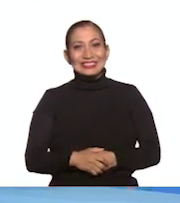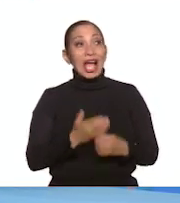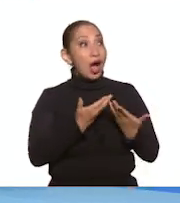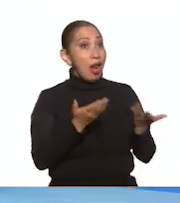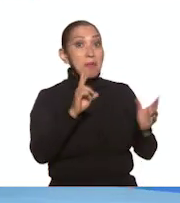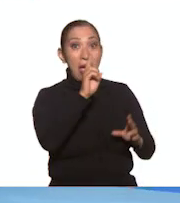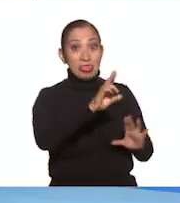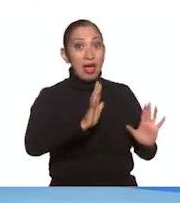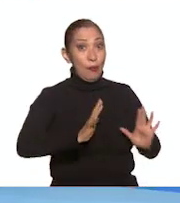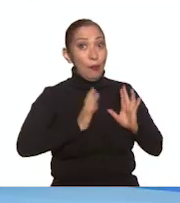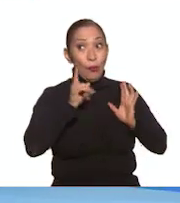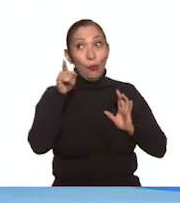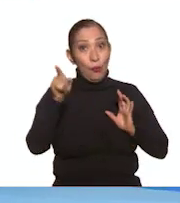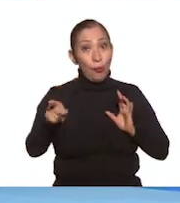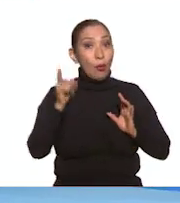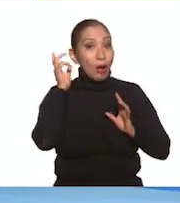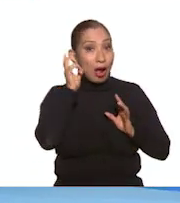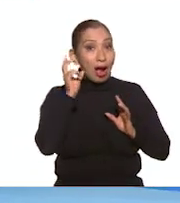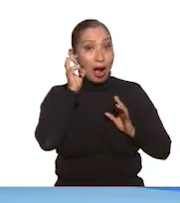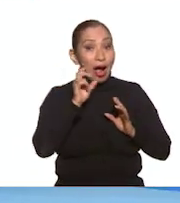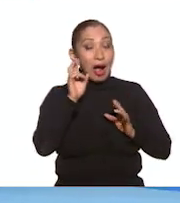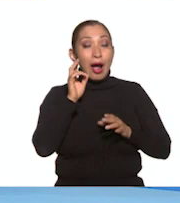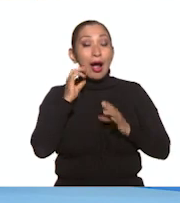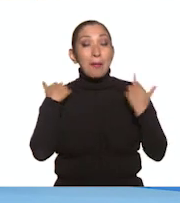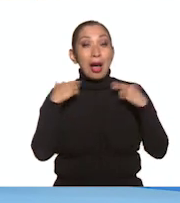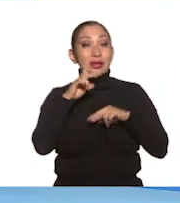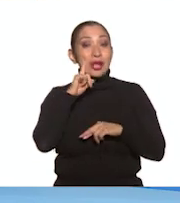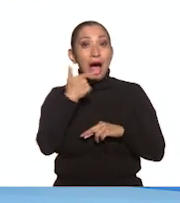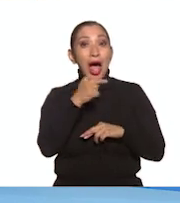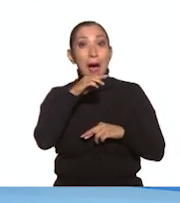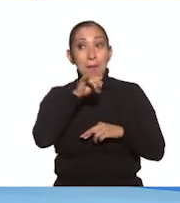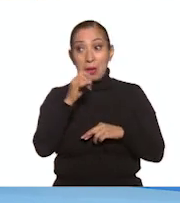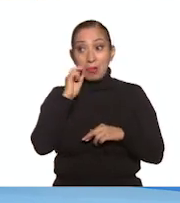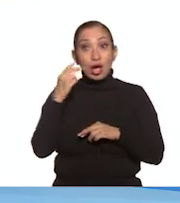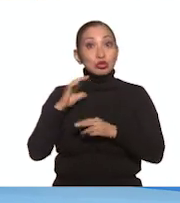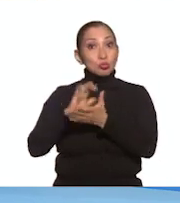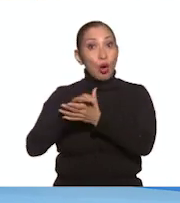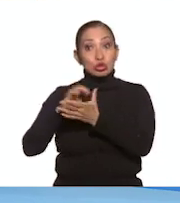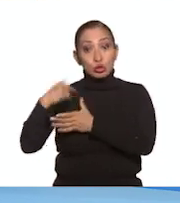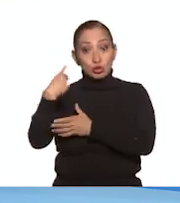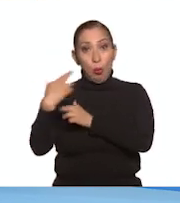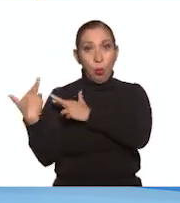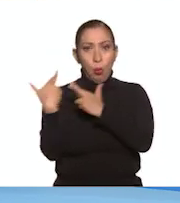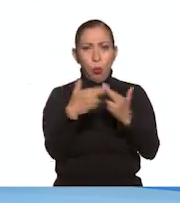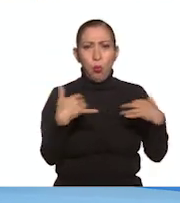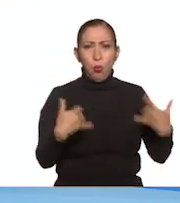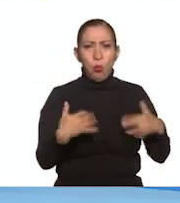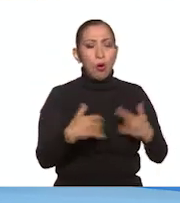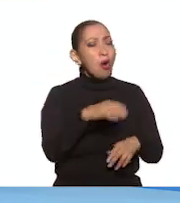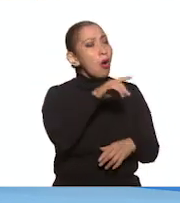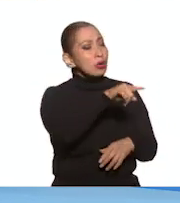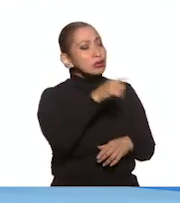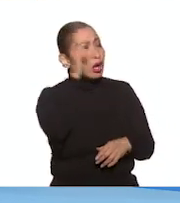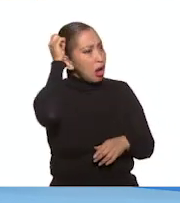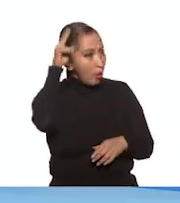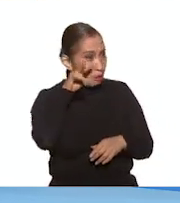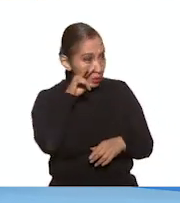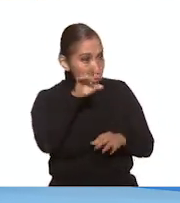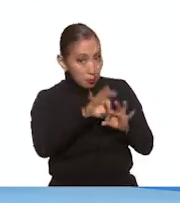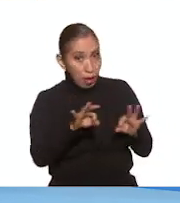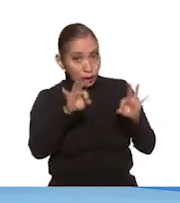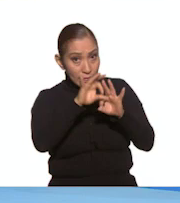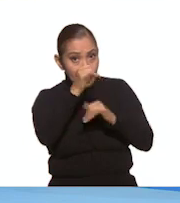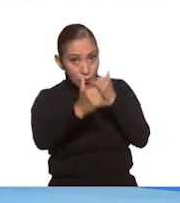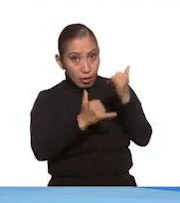Ahora sí que nos sorprendiste con ese audio de la maestra Gaby. Y qué bella sorpresa le dio su esposo. Raulito, ¿has visto la importancia